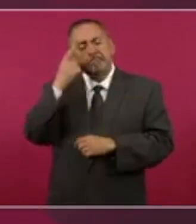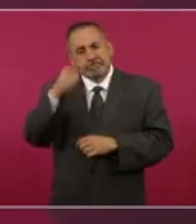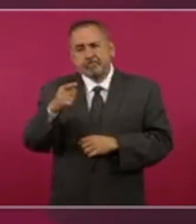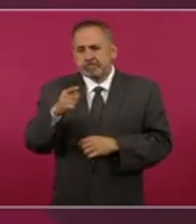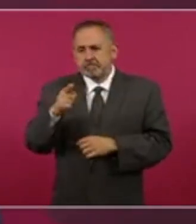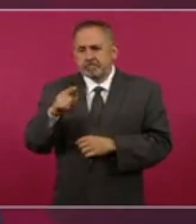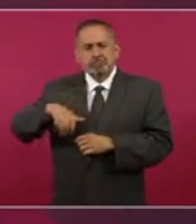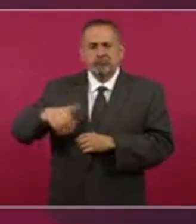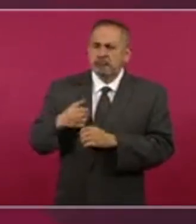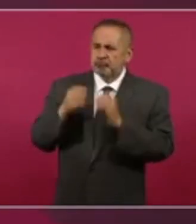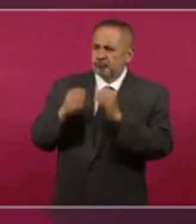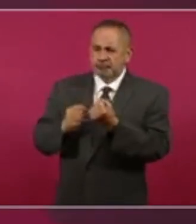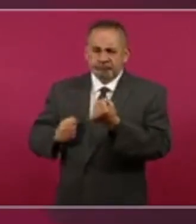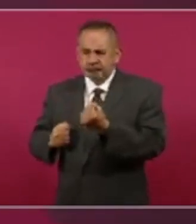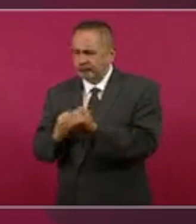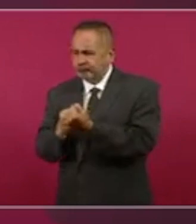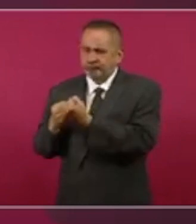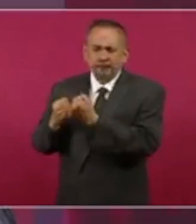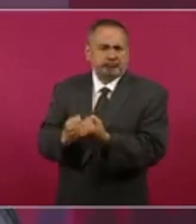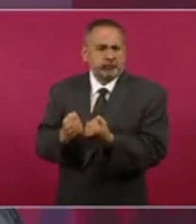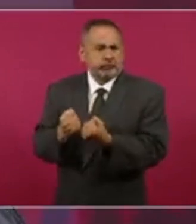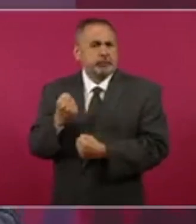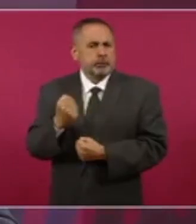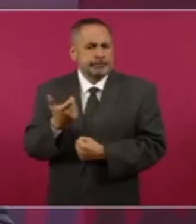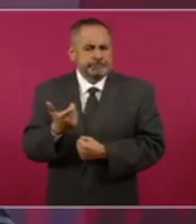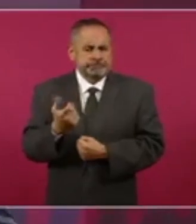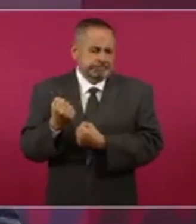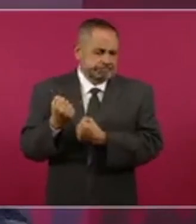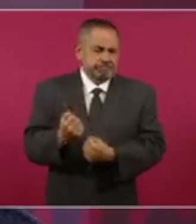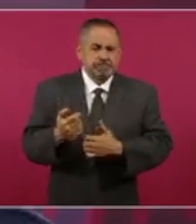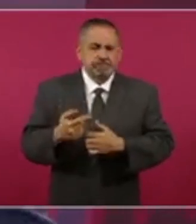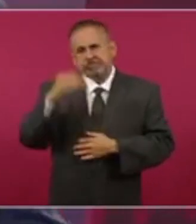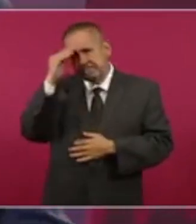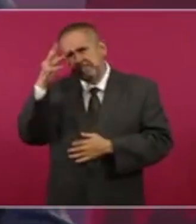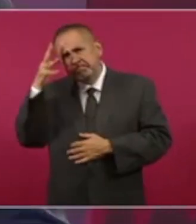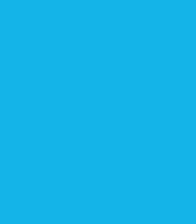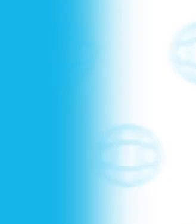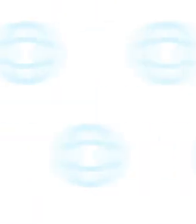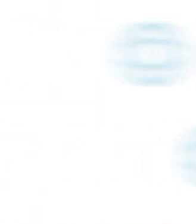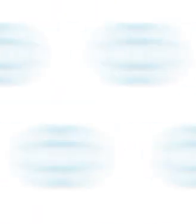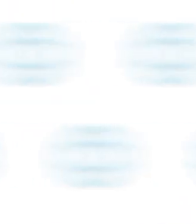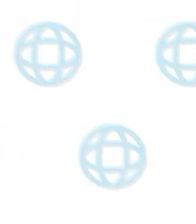bien la economía pensando hacia adelante